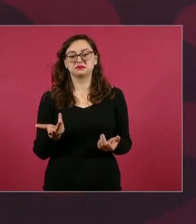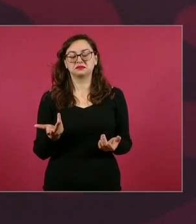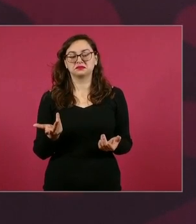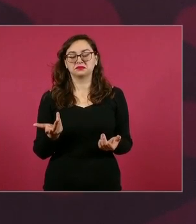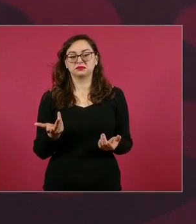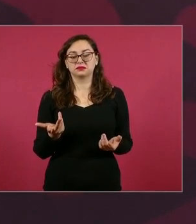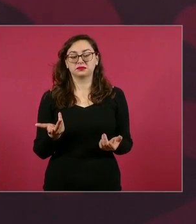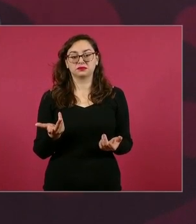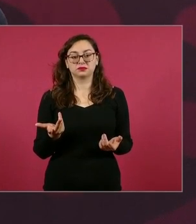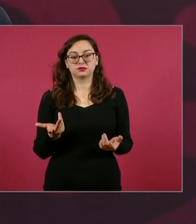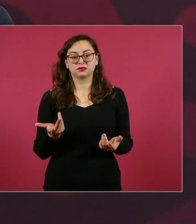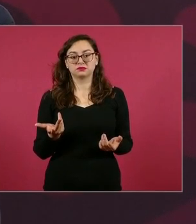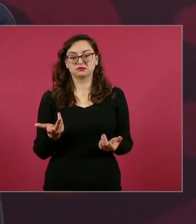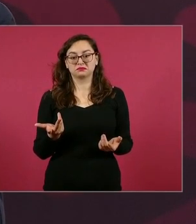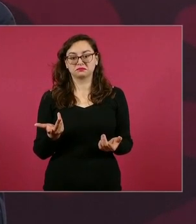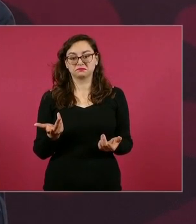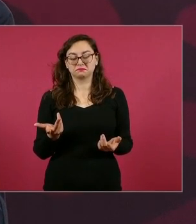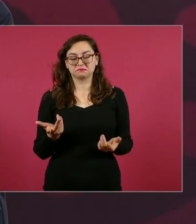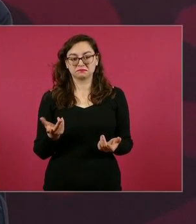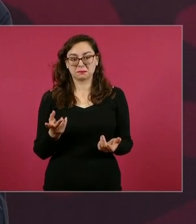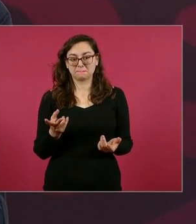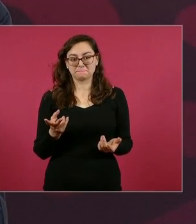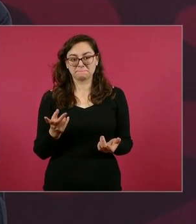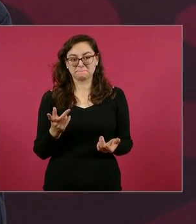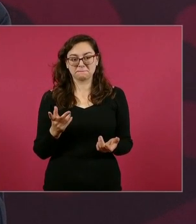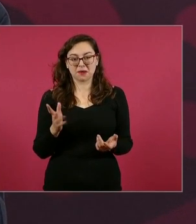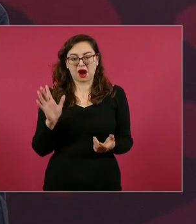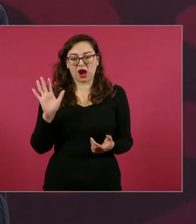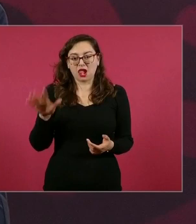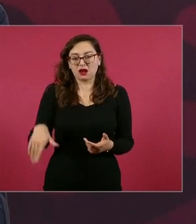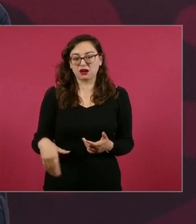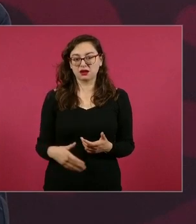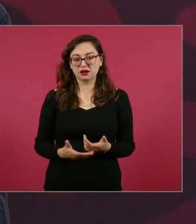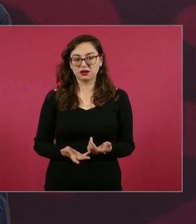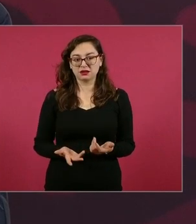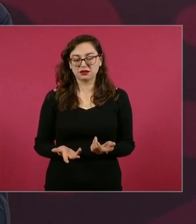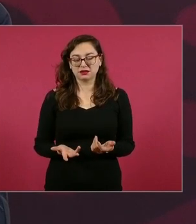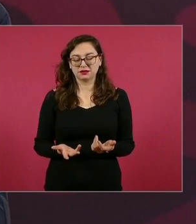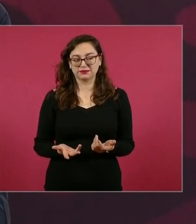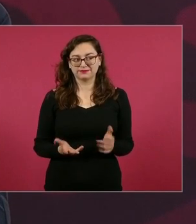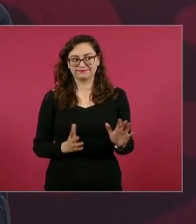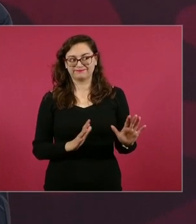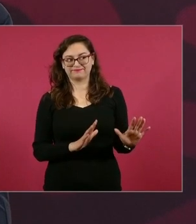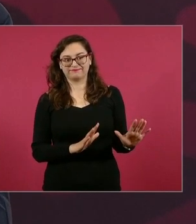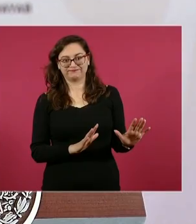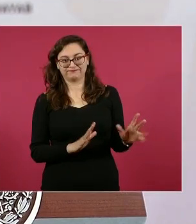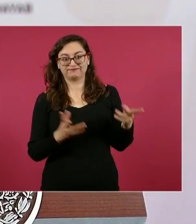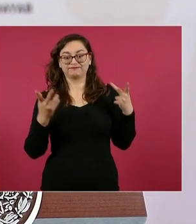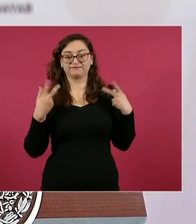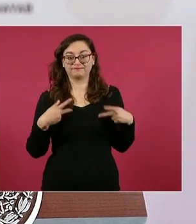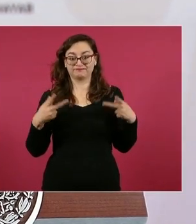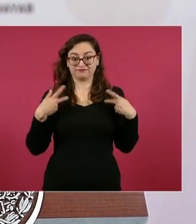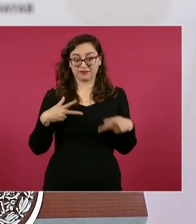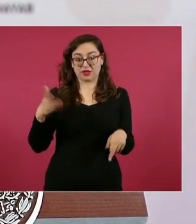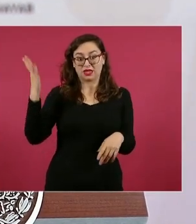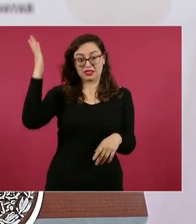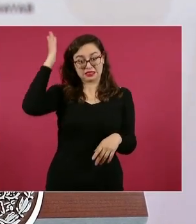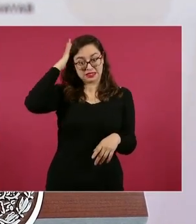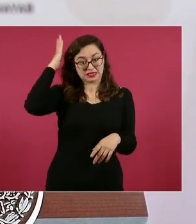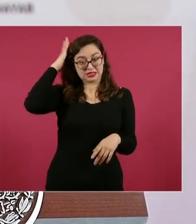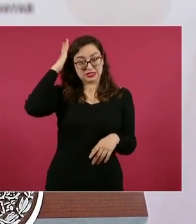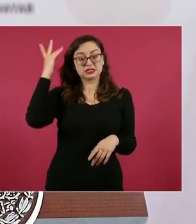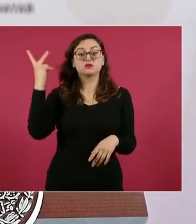dan la importancia que tiene y un dirigente social un